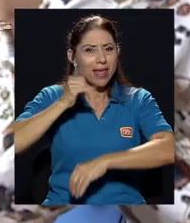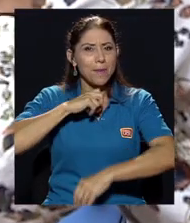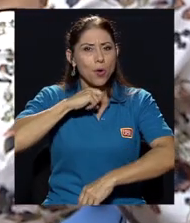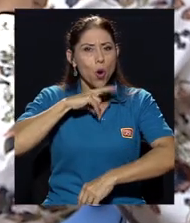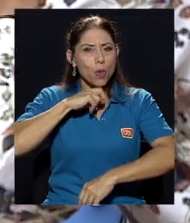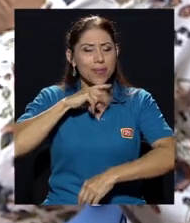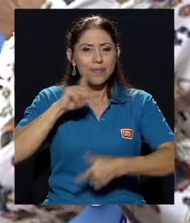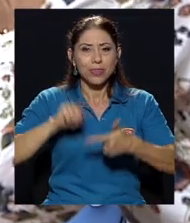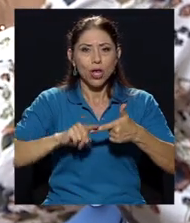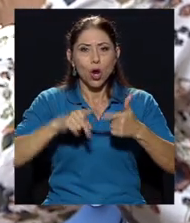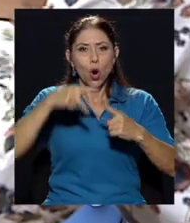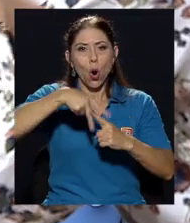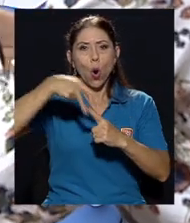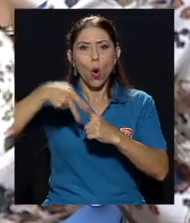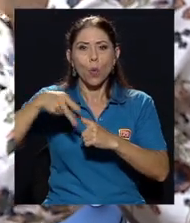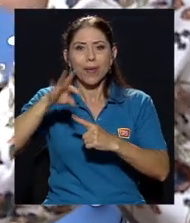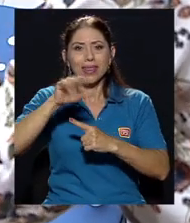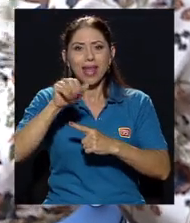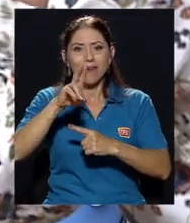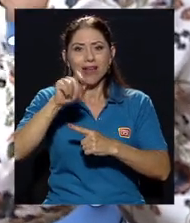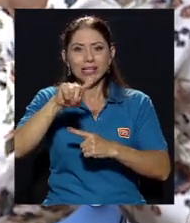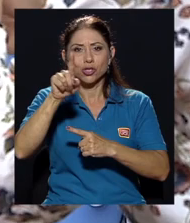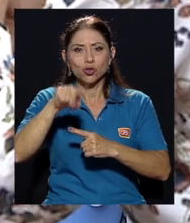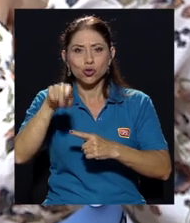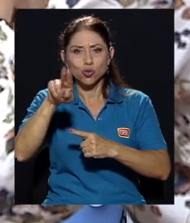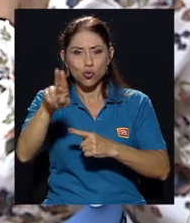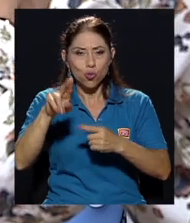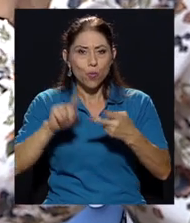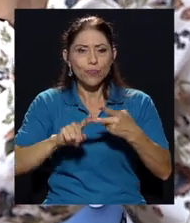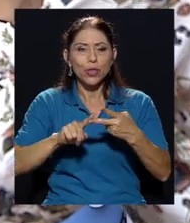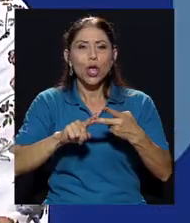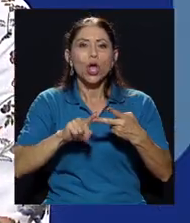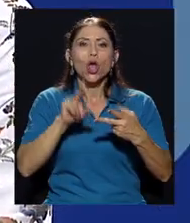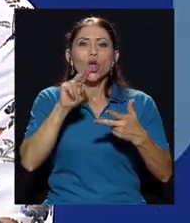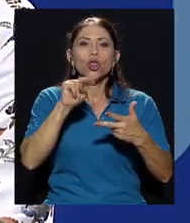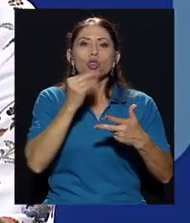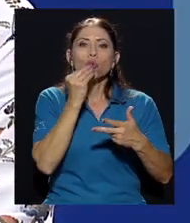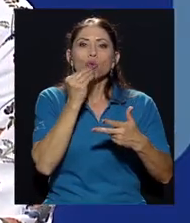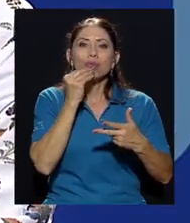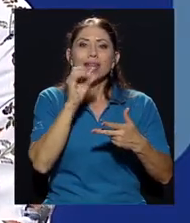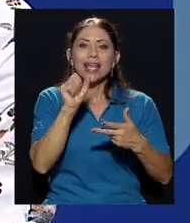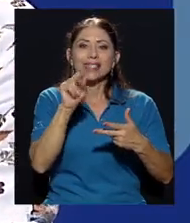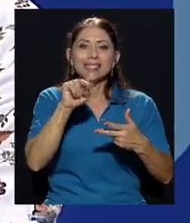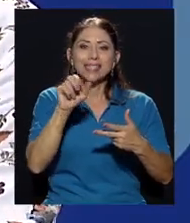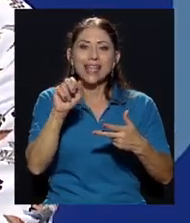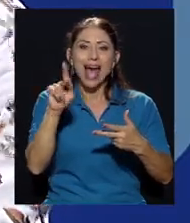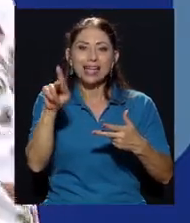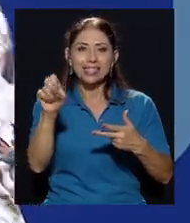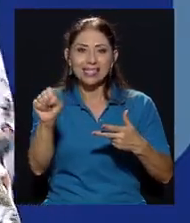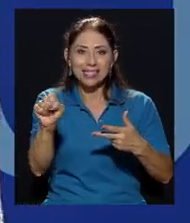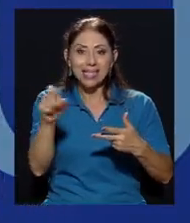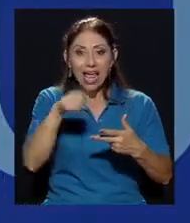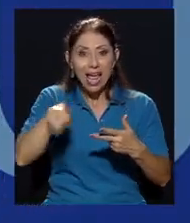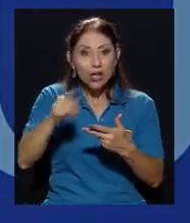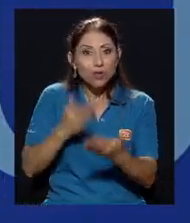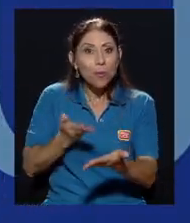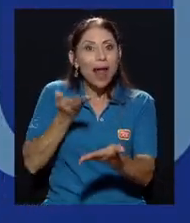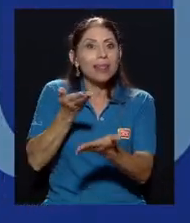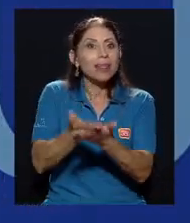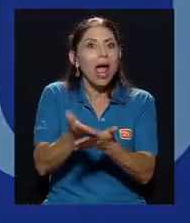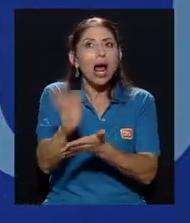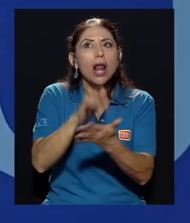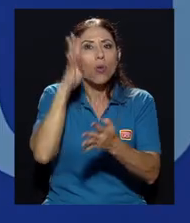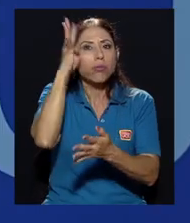a capital a su estaba nutri snacks entre los que recuerdo en este momento ellos plantean una necesidad real o sea no es un